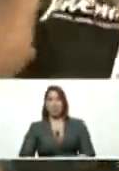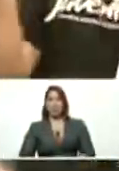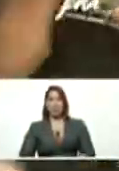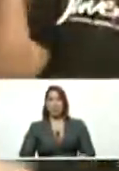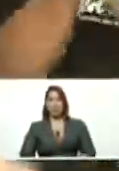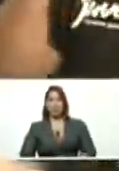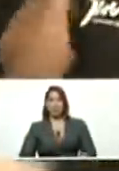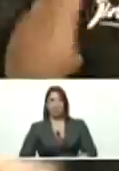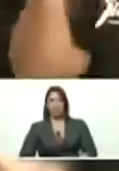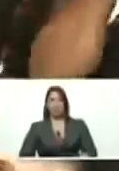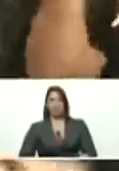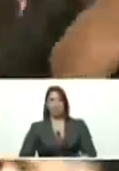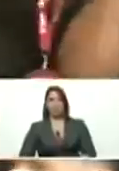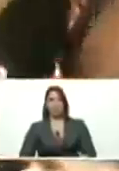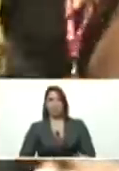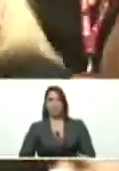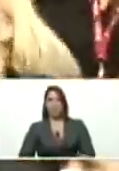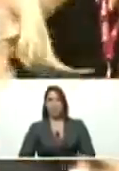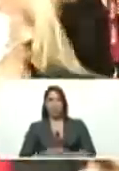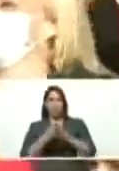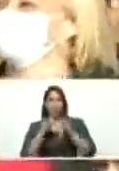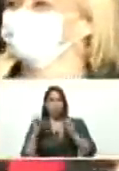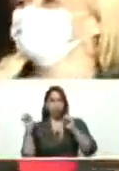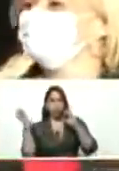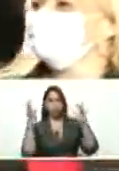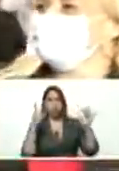bueno es tan alborotado vale